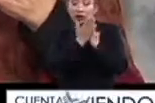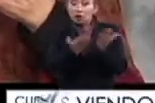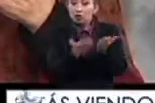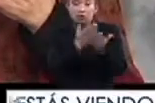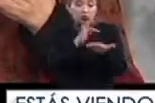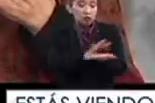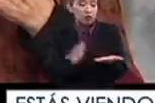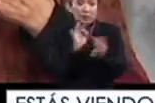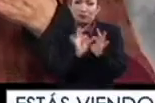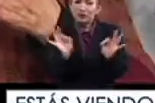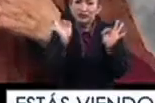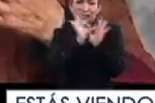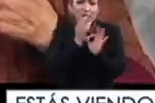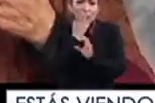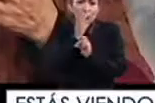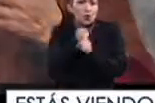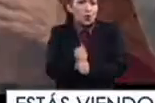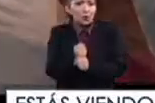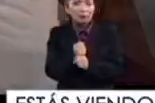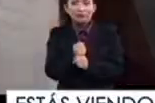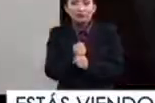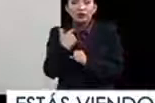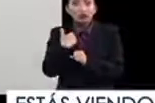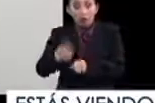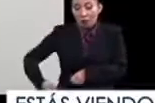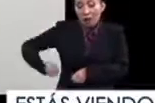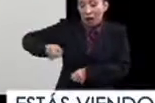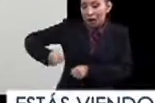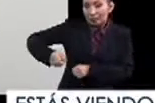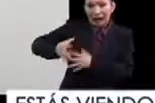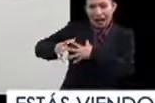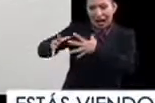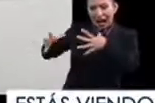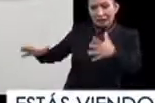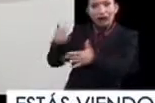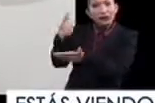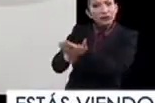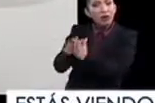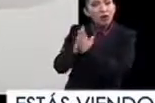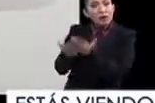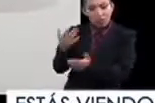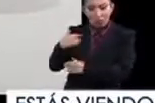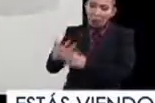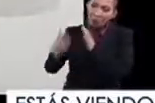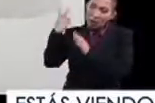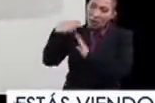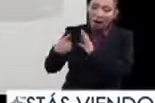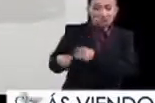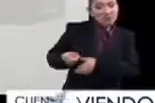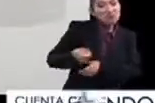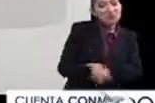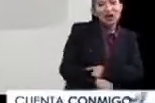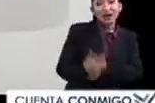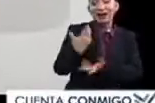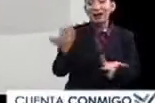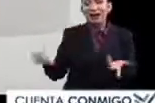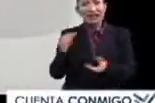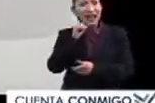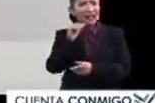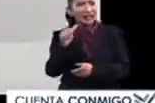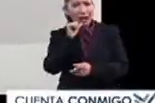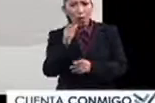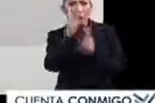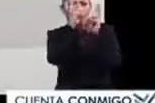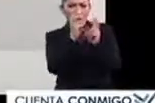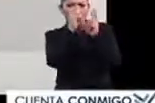importante. Yo, como Sergio, cargaba una maleta gigantesca con libros y no tenía los e-books ni nada, yo